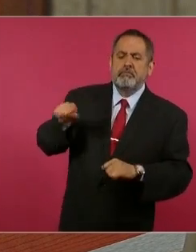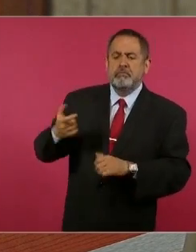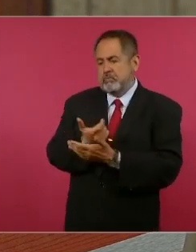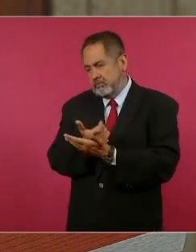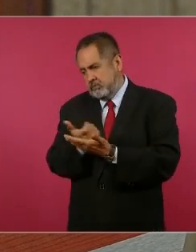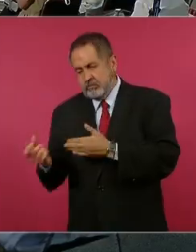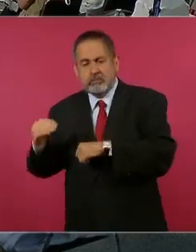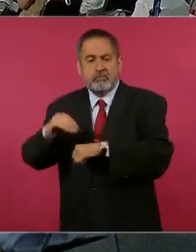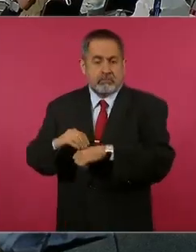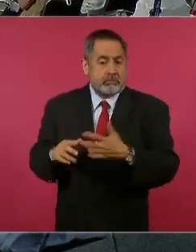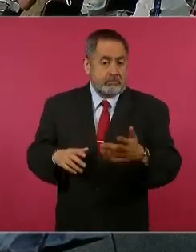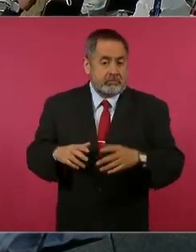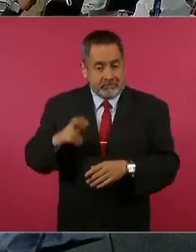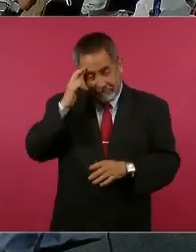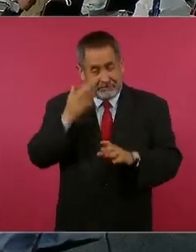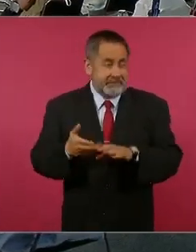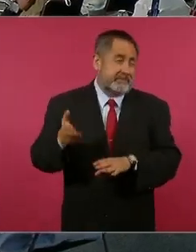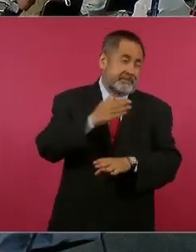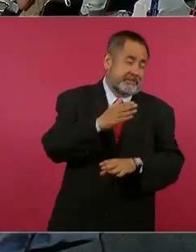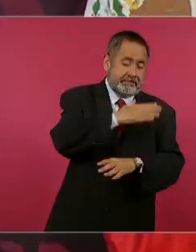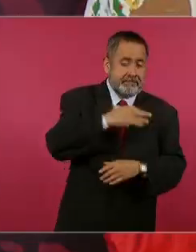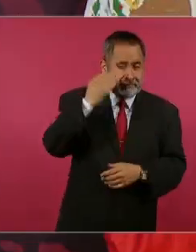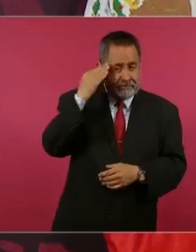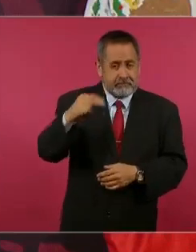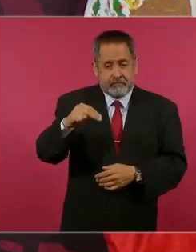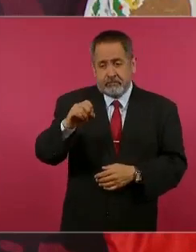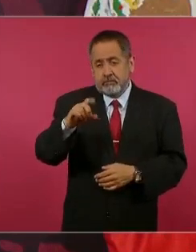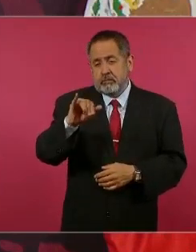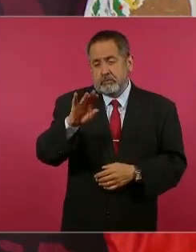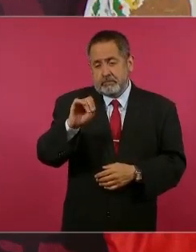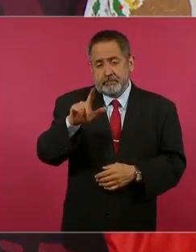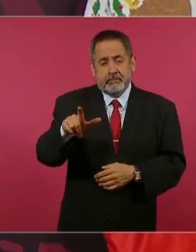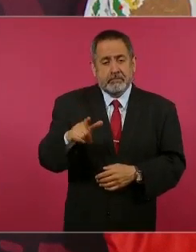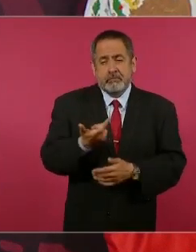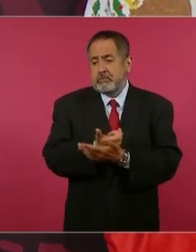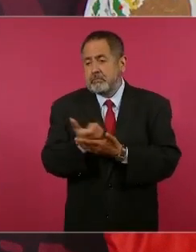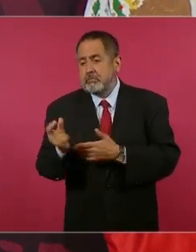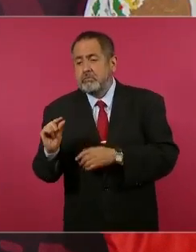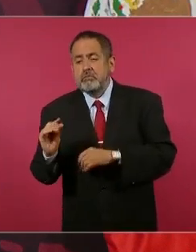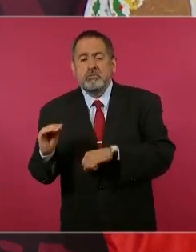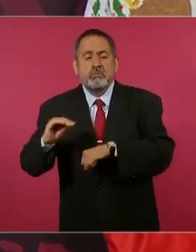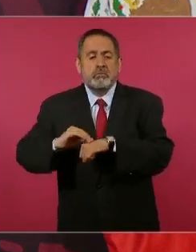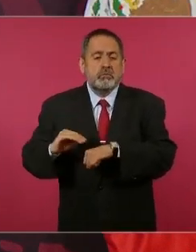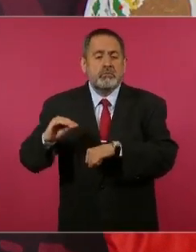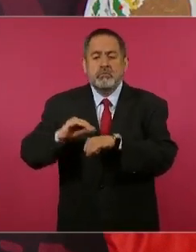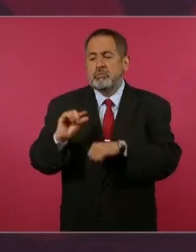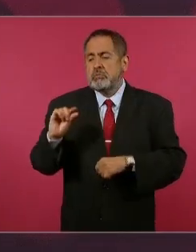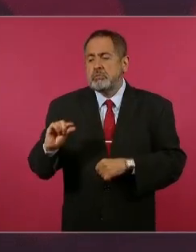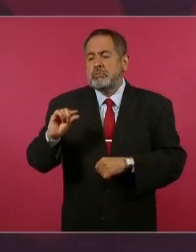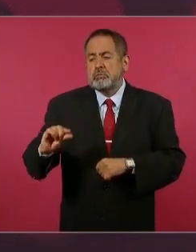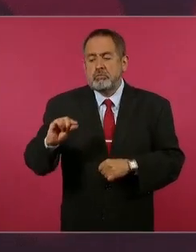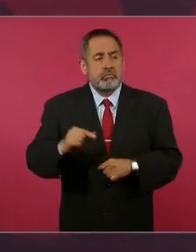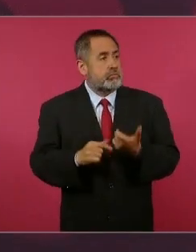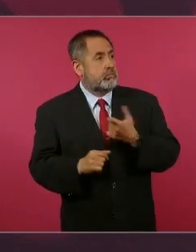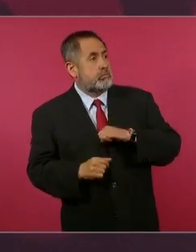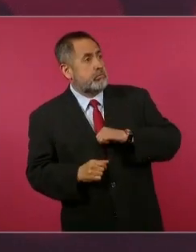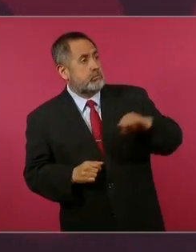Esto porque todo el periodo neoliberal el salario se incrementó en promedio por abajo de la